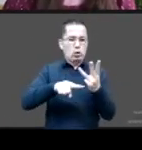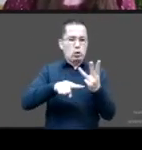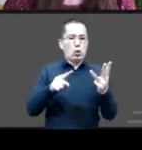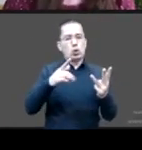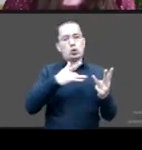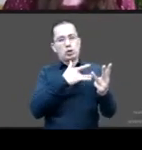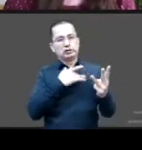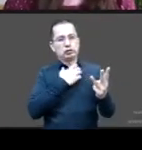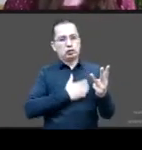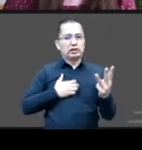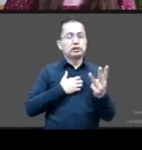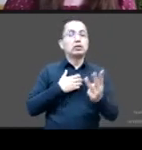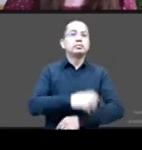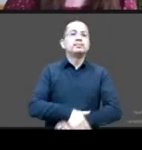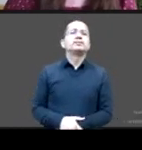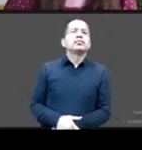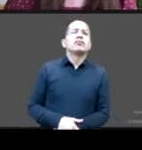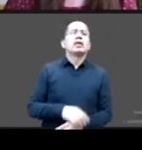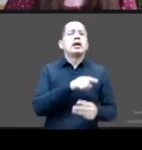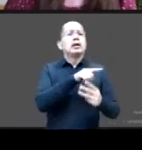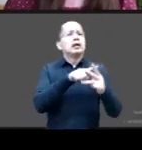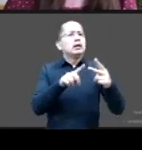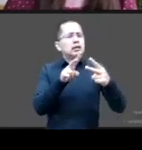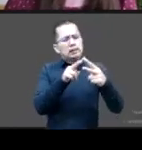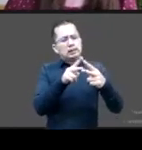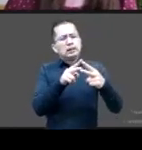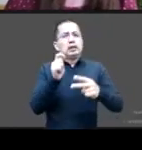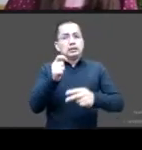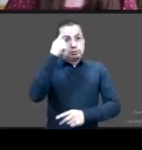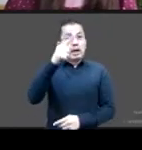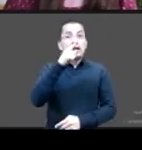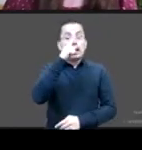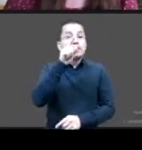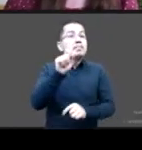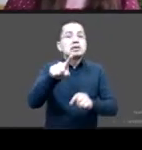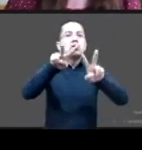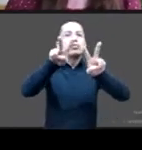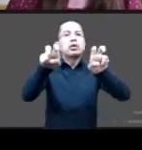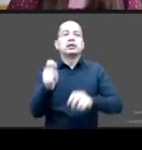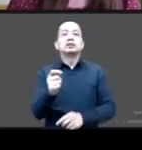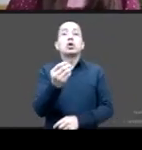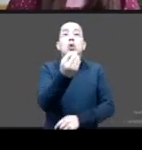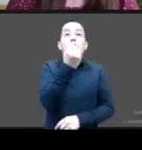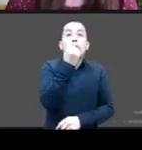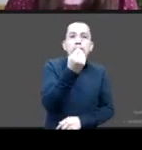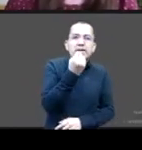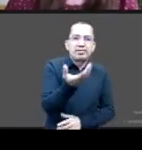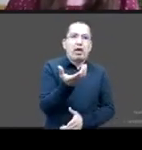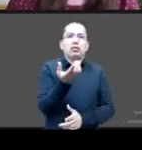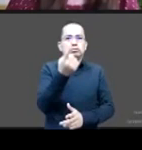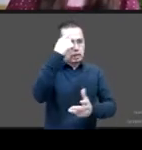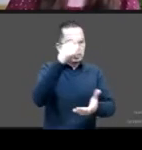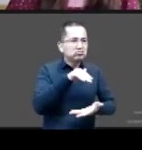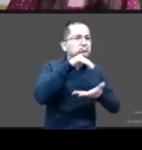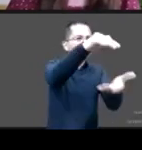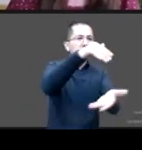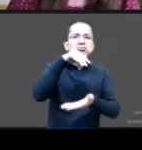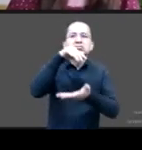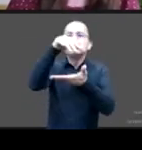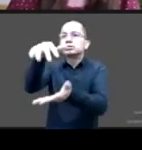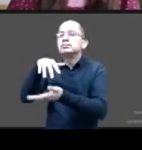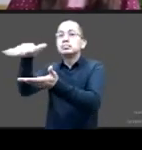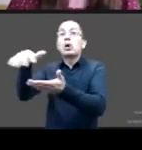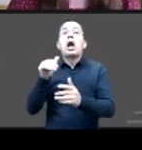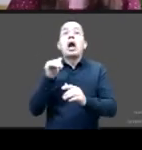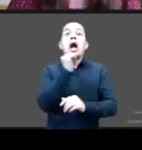abren para también llevar comida en este caso pues víveres de canasta básica a estas personas que ellos